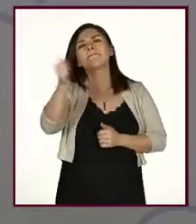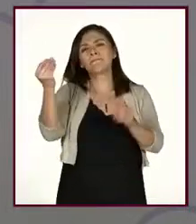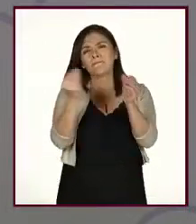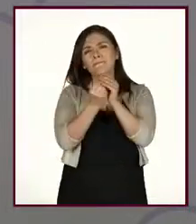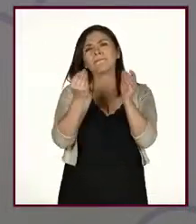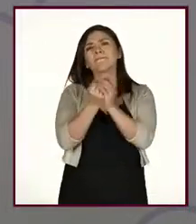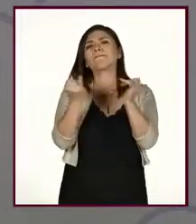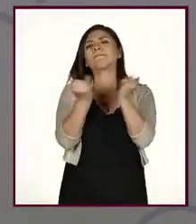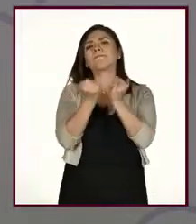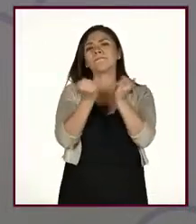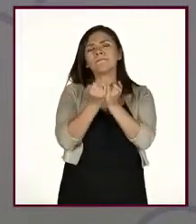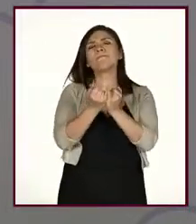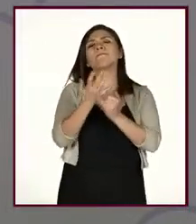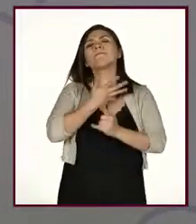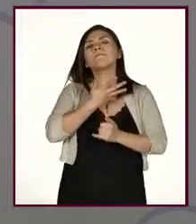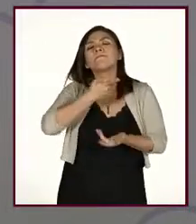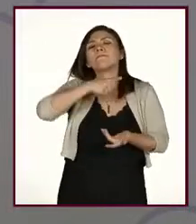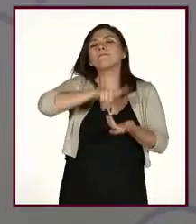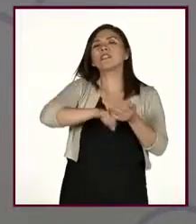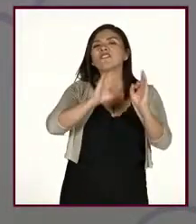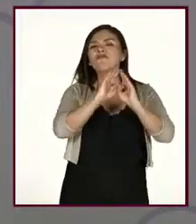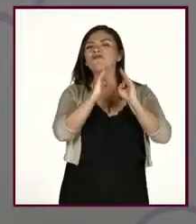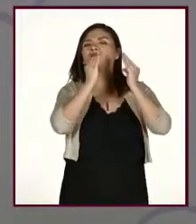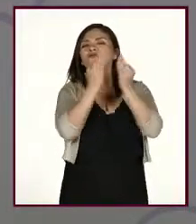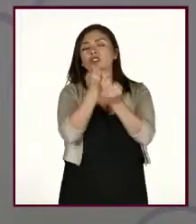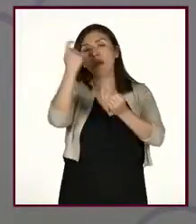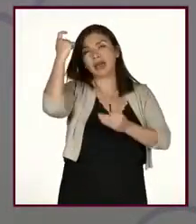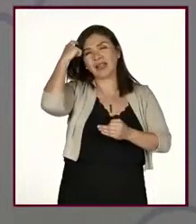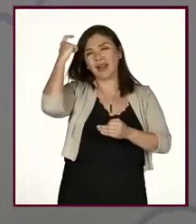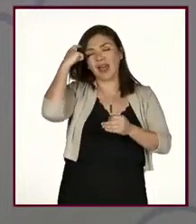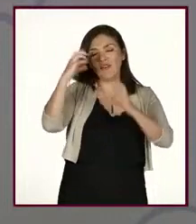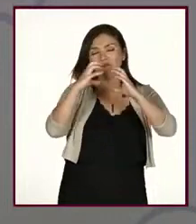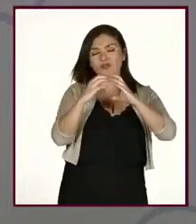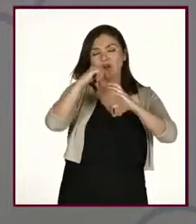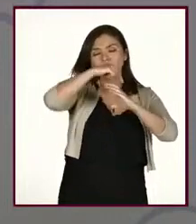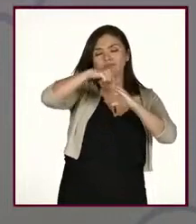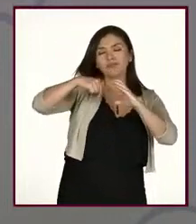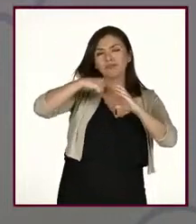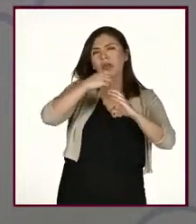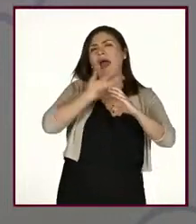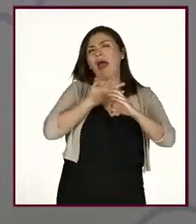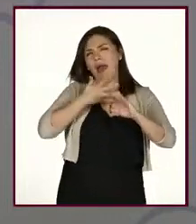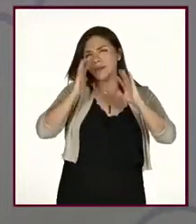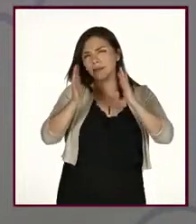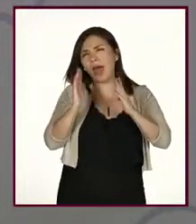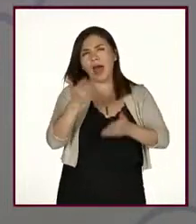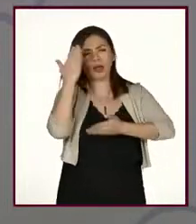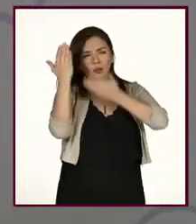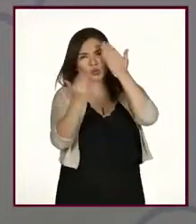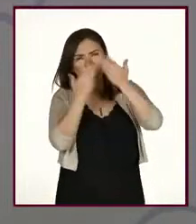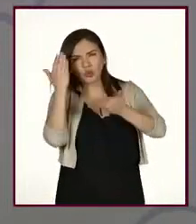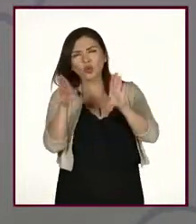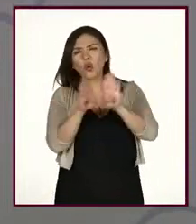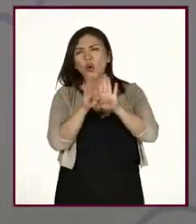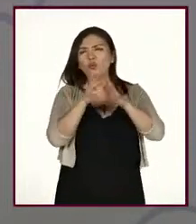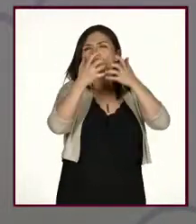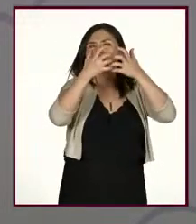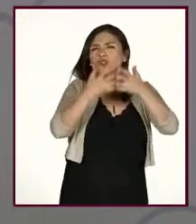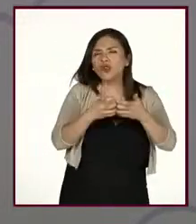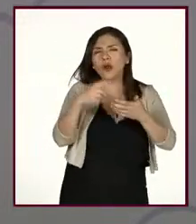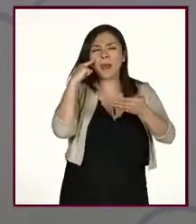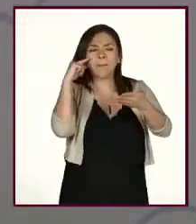a nivel ya de ciertas estructuras en nuestro cerebro que también mediante estudios funcionales de imágenes